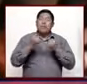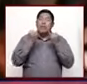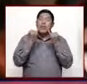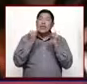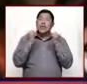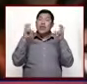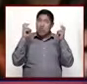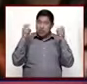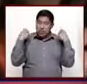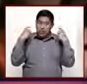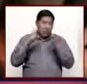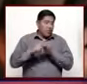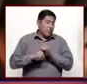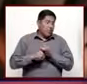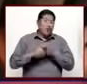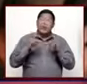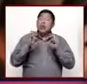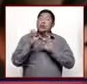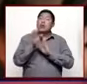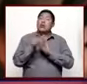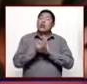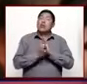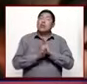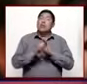Declaración Constitucional Plurinacional